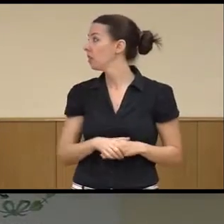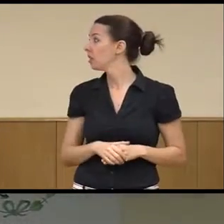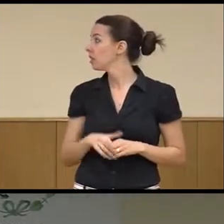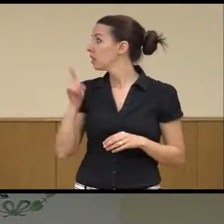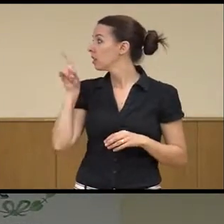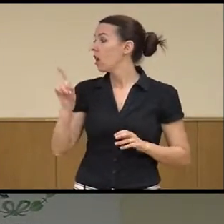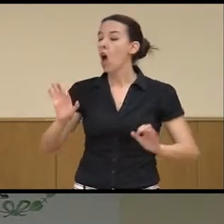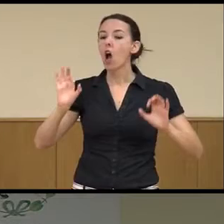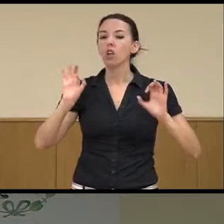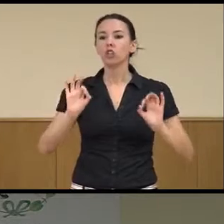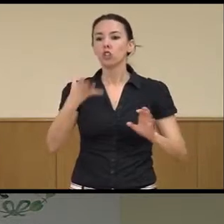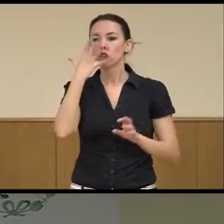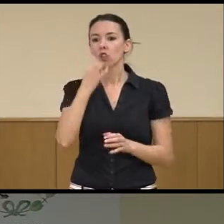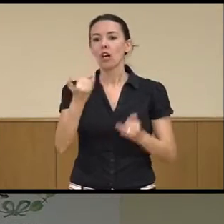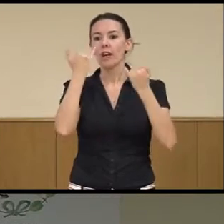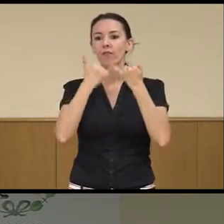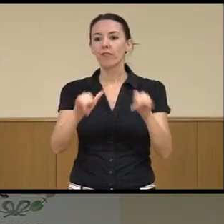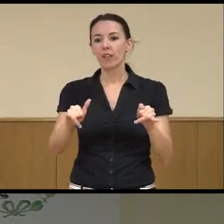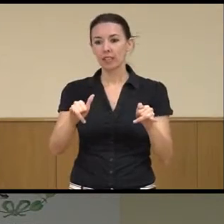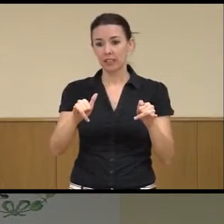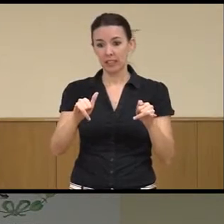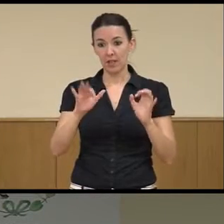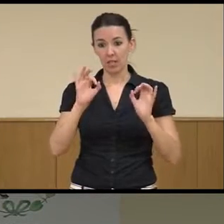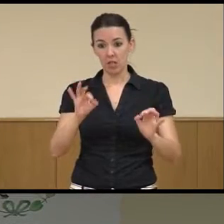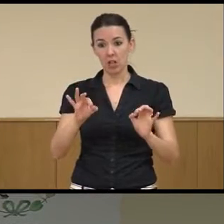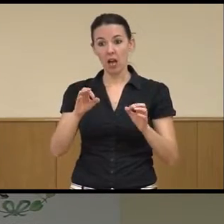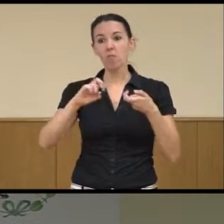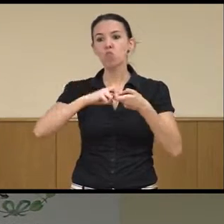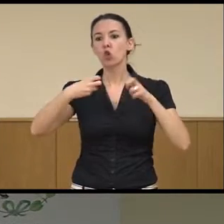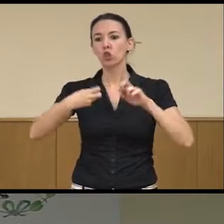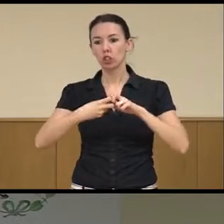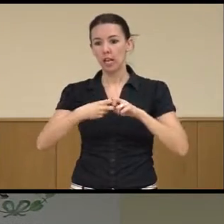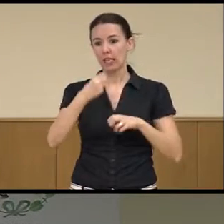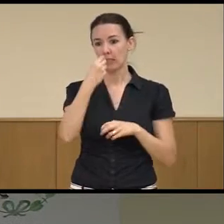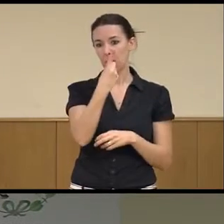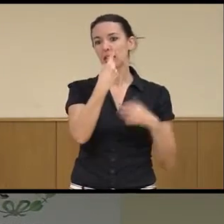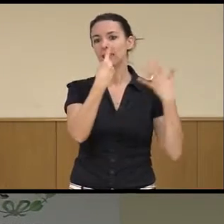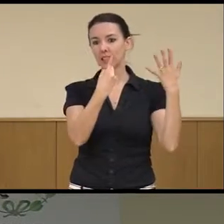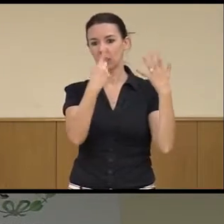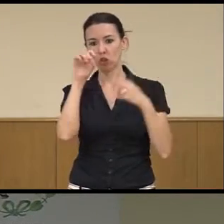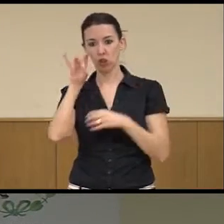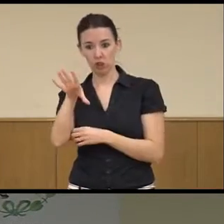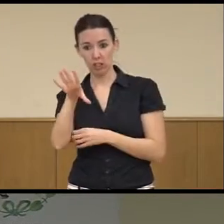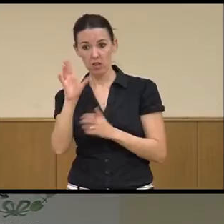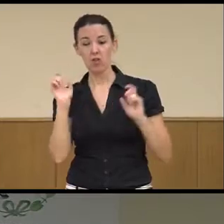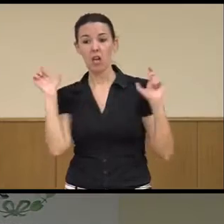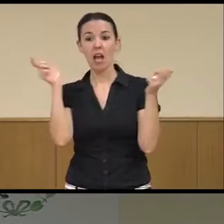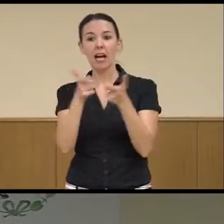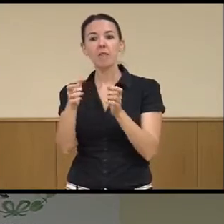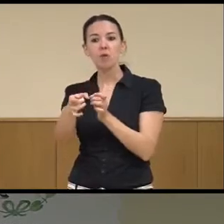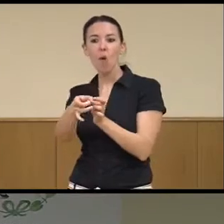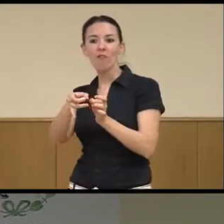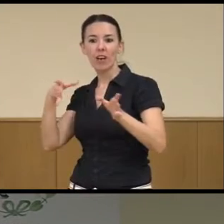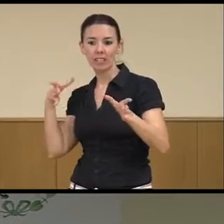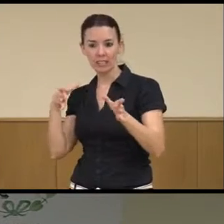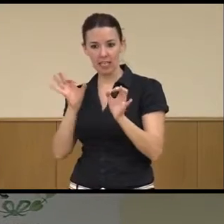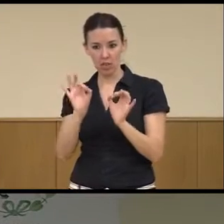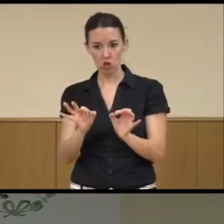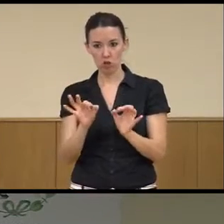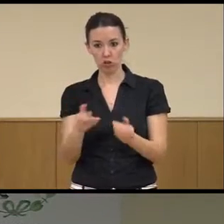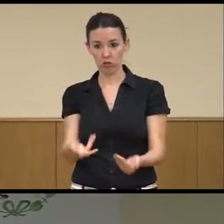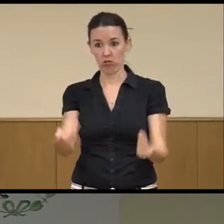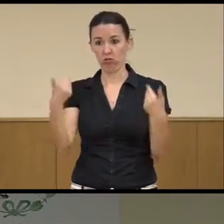la solemne procesión de la festividad de Lommegan en Bruselas en 1615, que organizaba el gremio de los ballesteros y que inmortalizó por